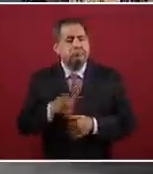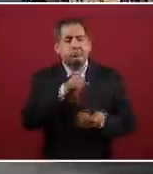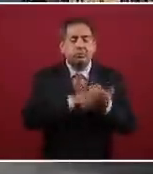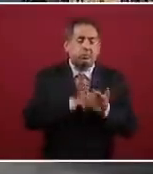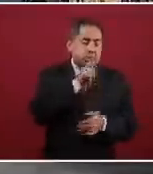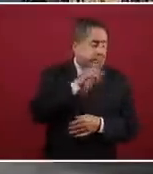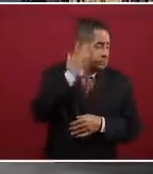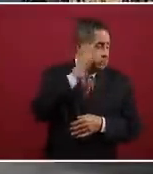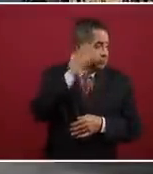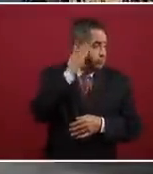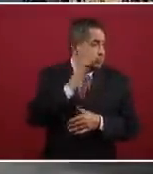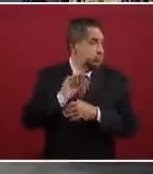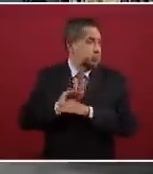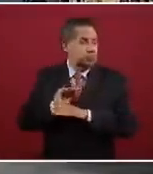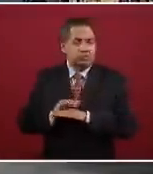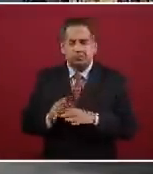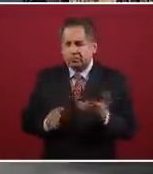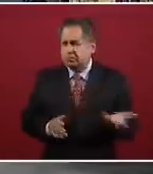eso?